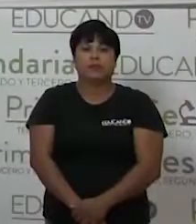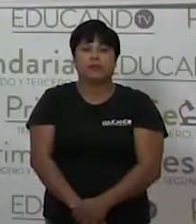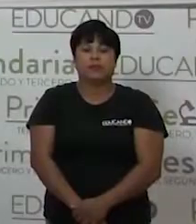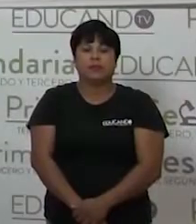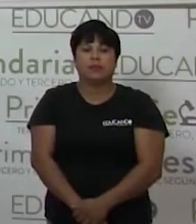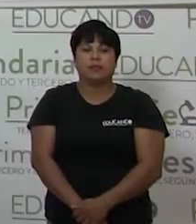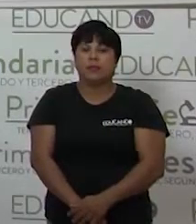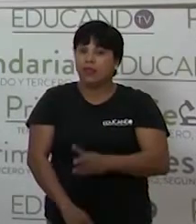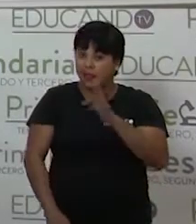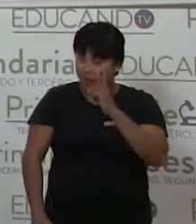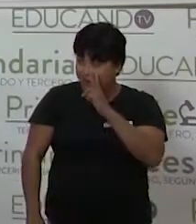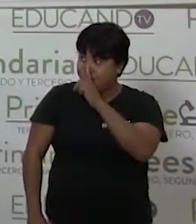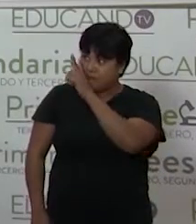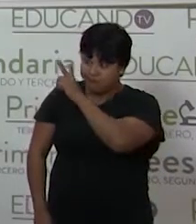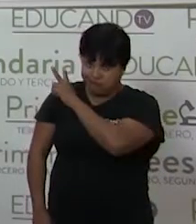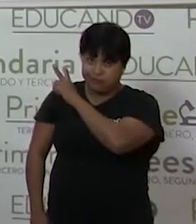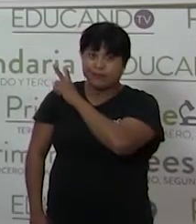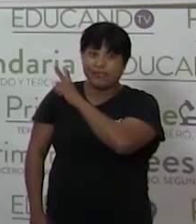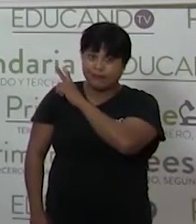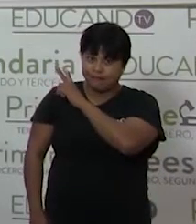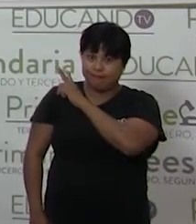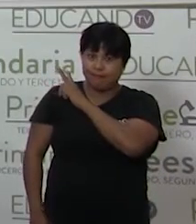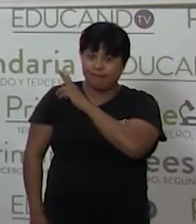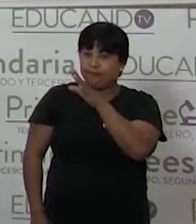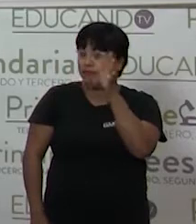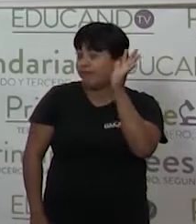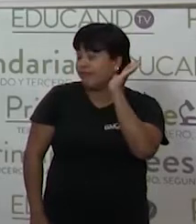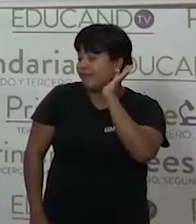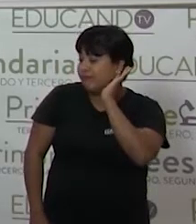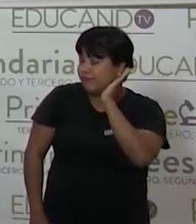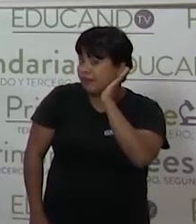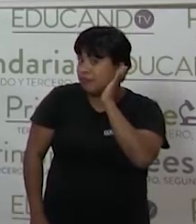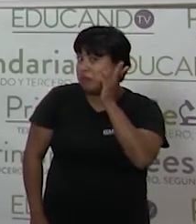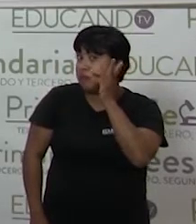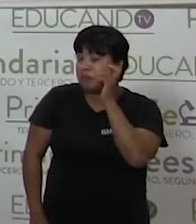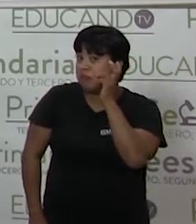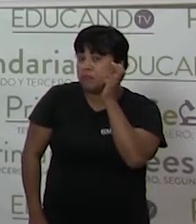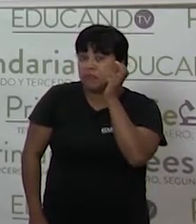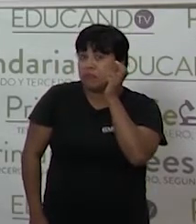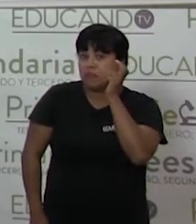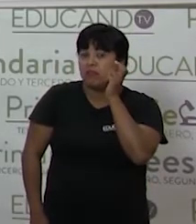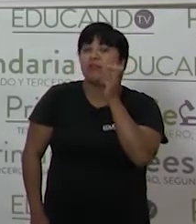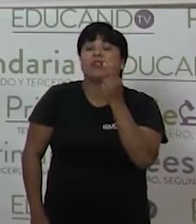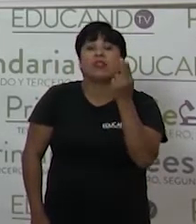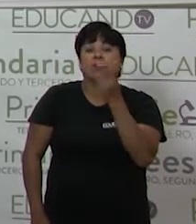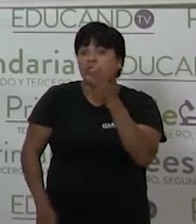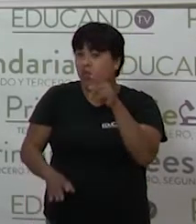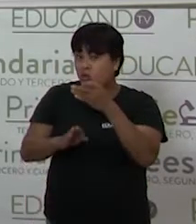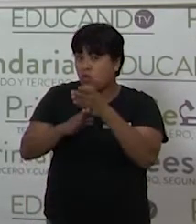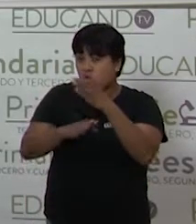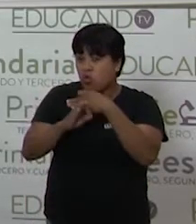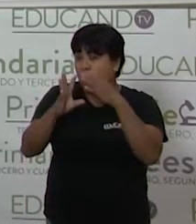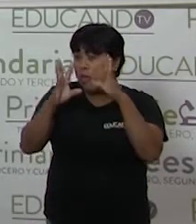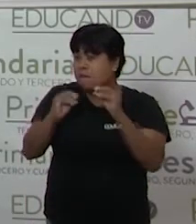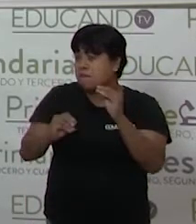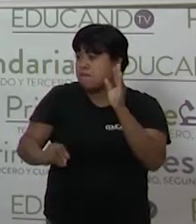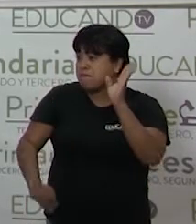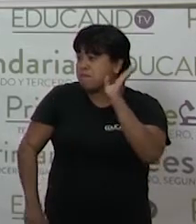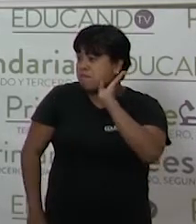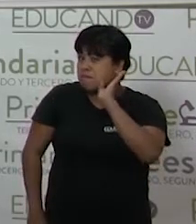a ver no escucho estamos muy apagados son